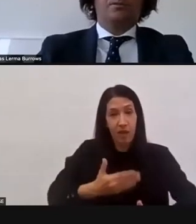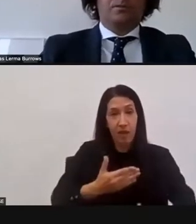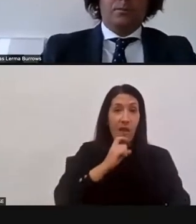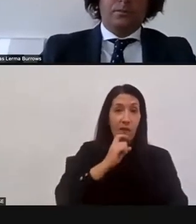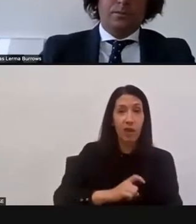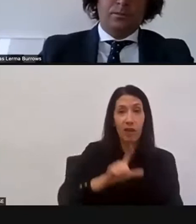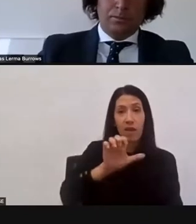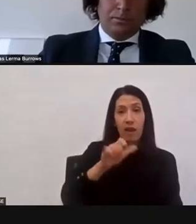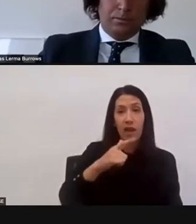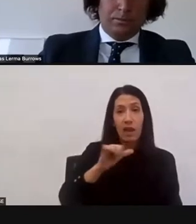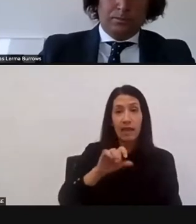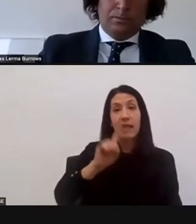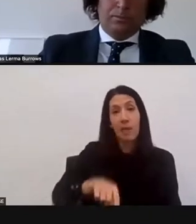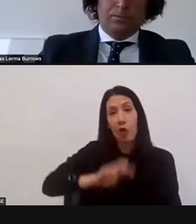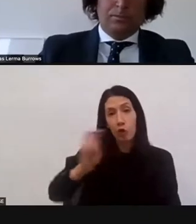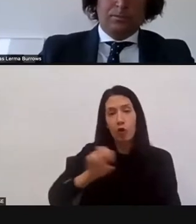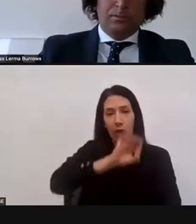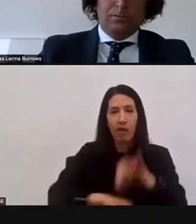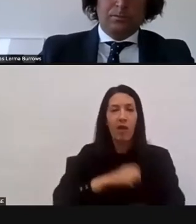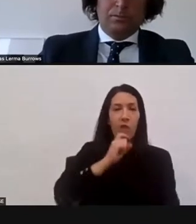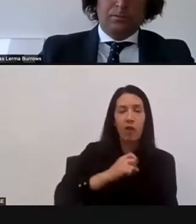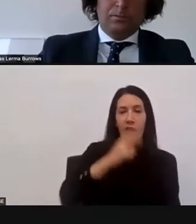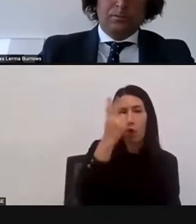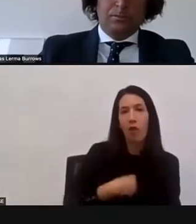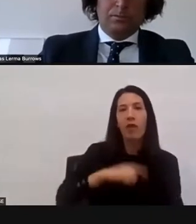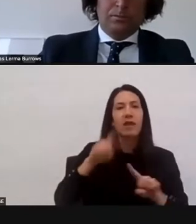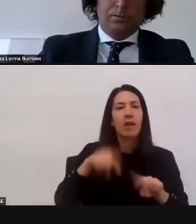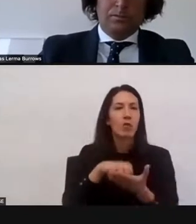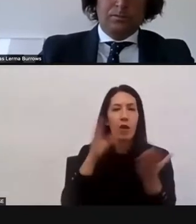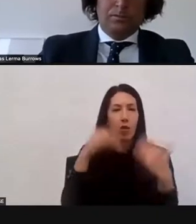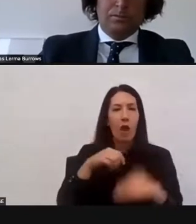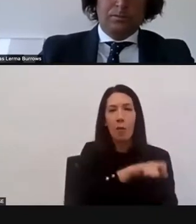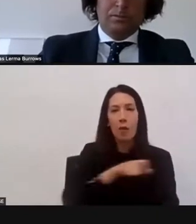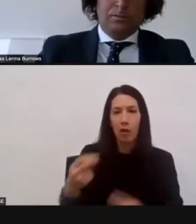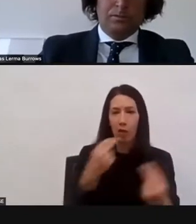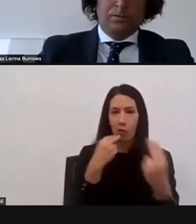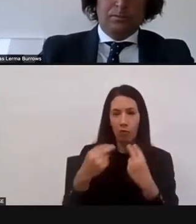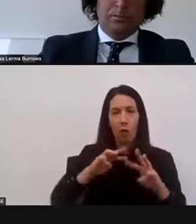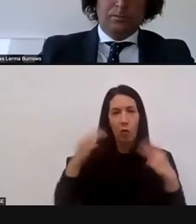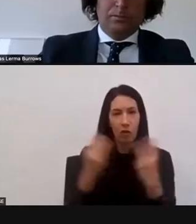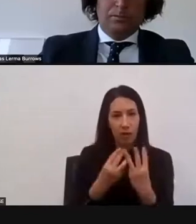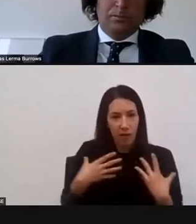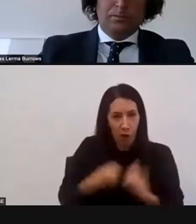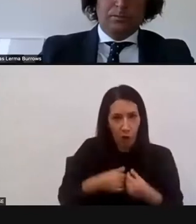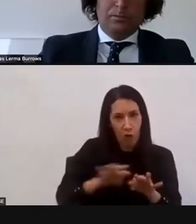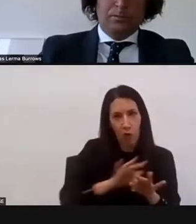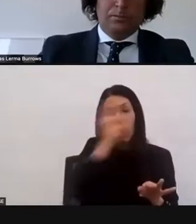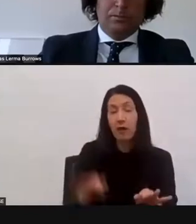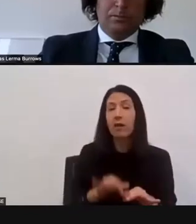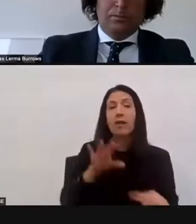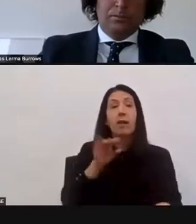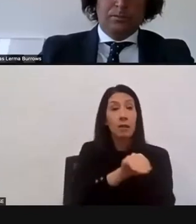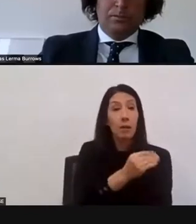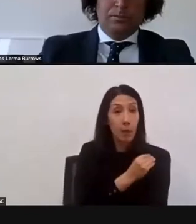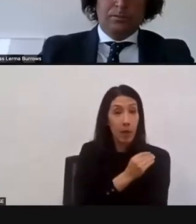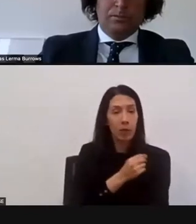Legalitas y demás organizadores, Fundación 11 y por supuesto a las personas que están siguiendo este webinar y nos acompañan. En relación con la cuestión